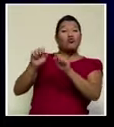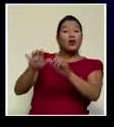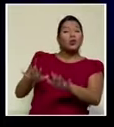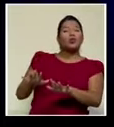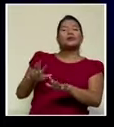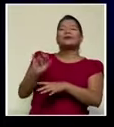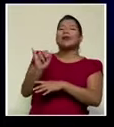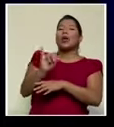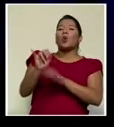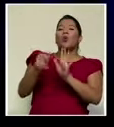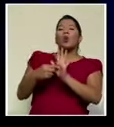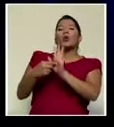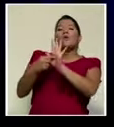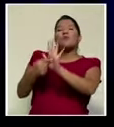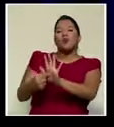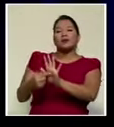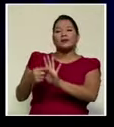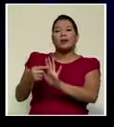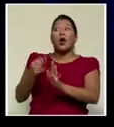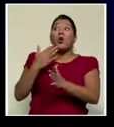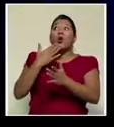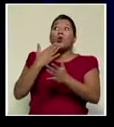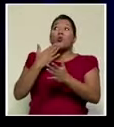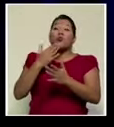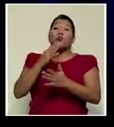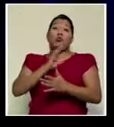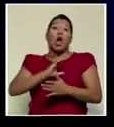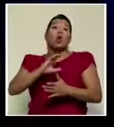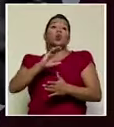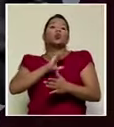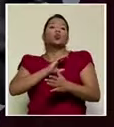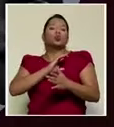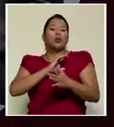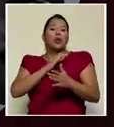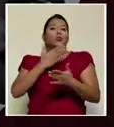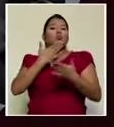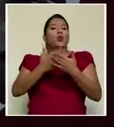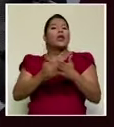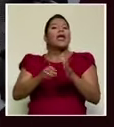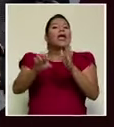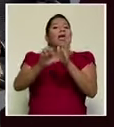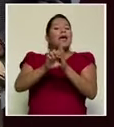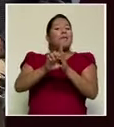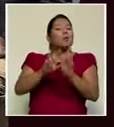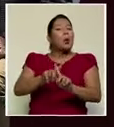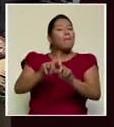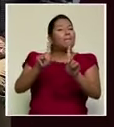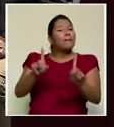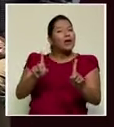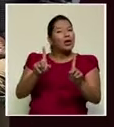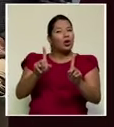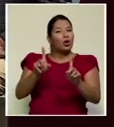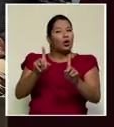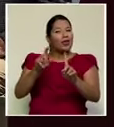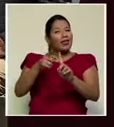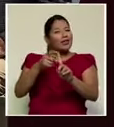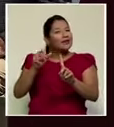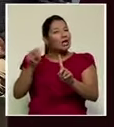busca ser una conducta ejemplarizante para otros ámbitos. Joseph, tu